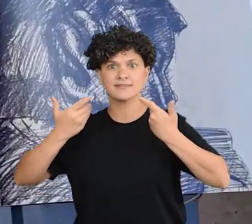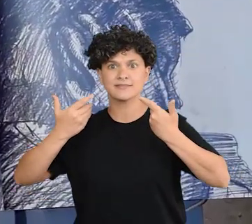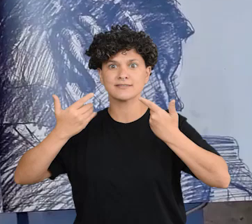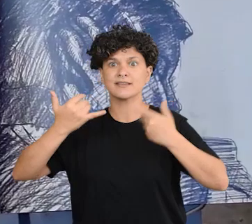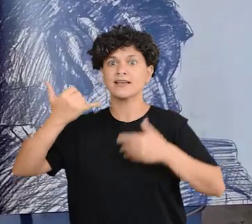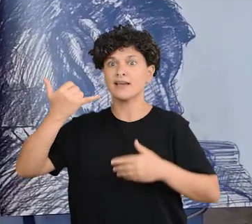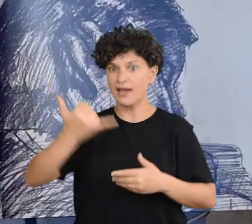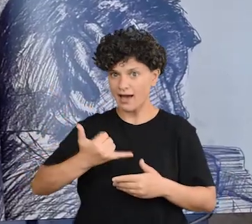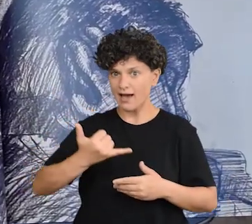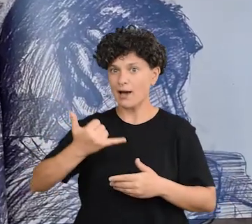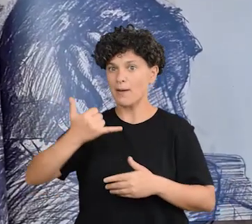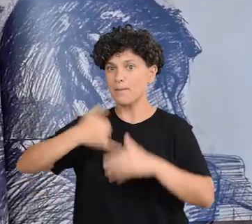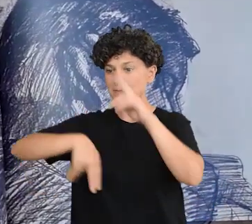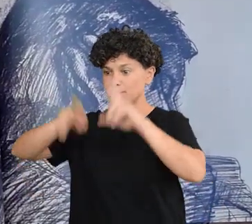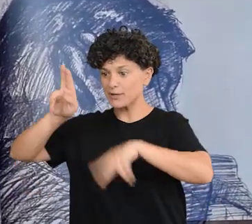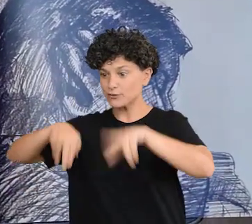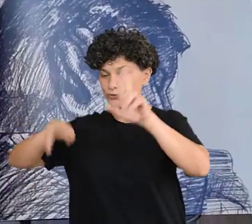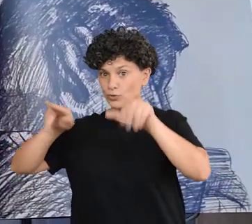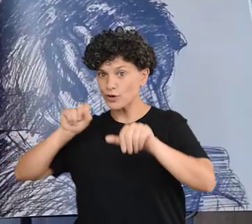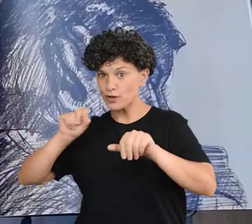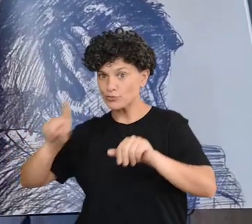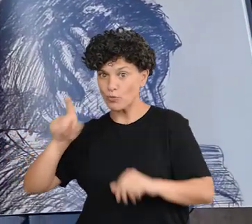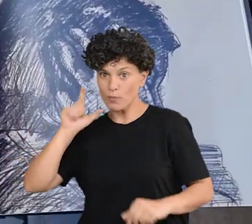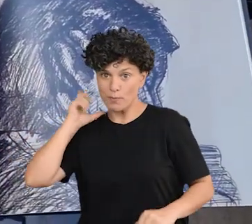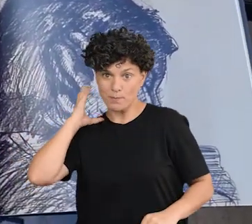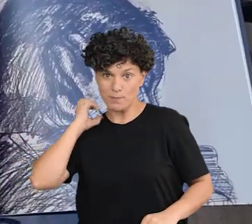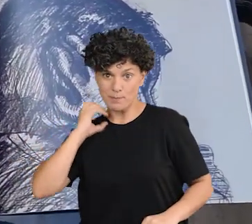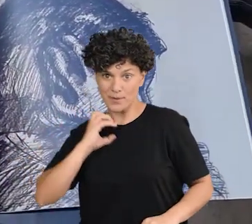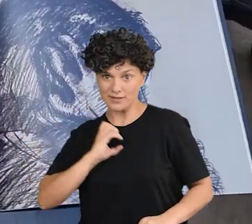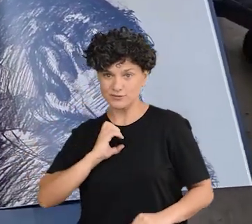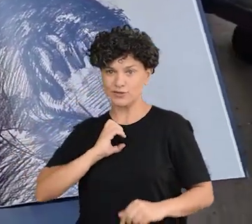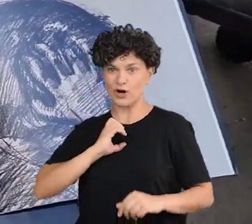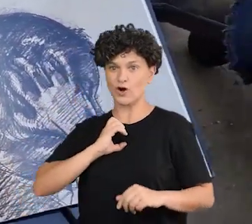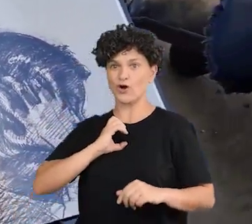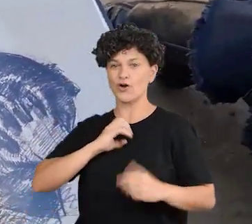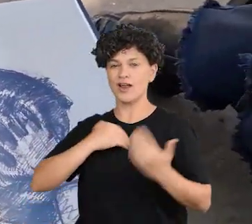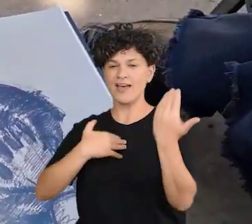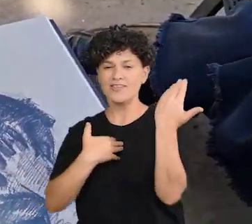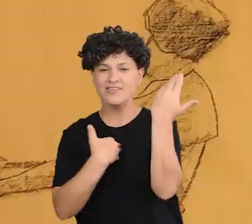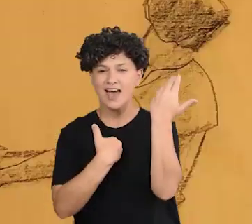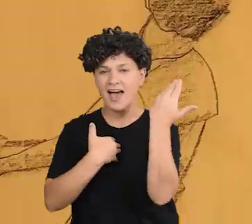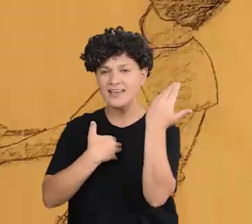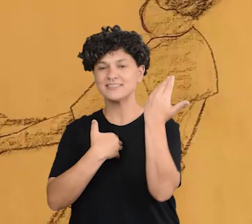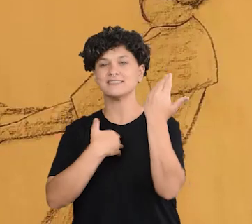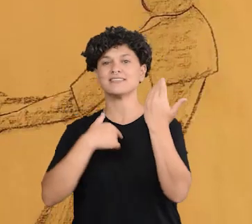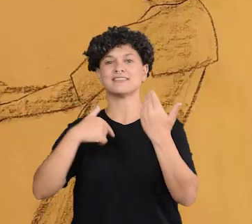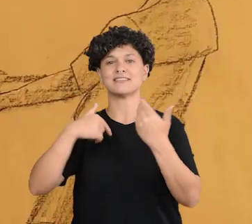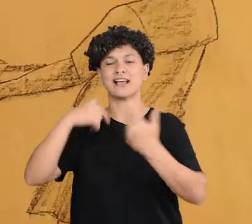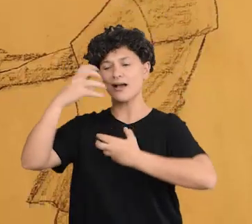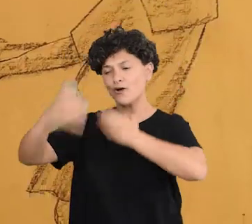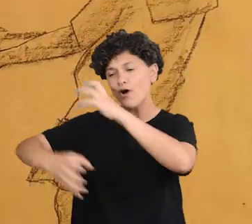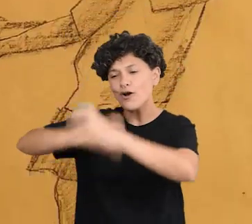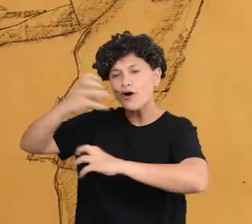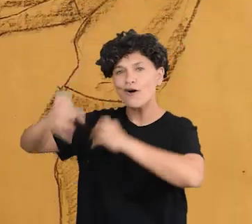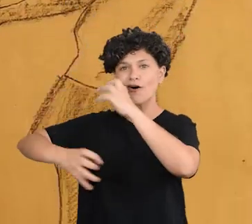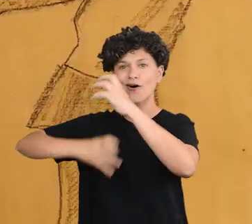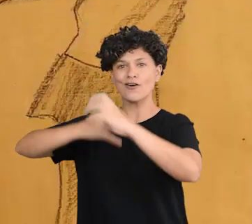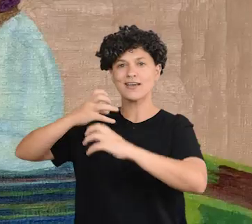Porque también tenemos el estereotipo de Petrona Viera en